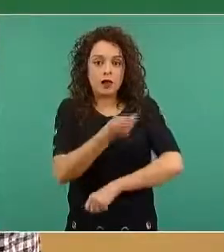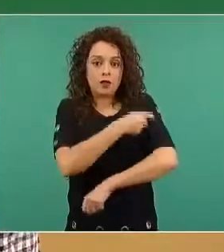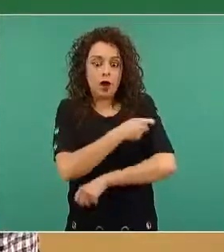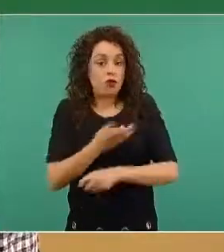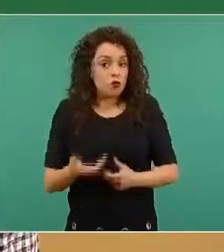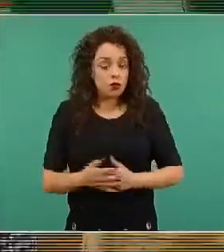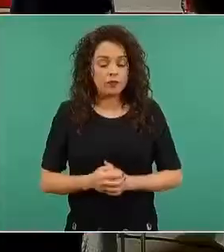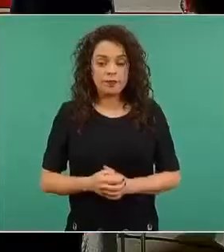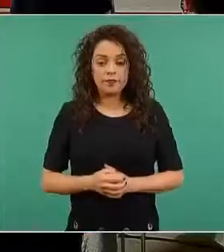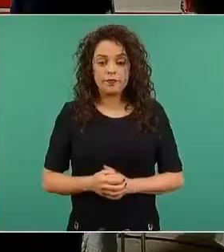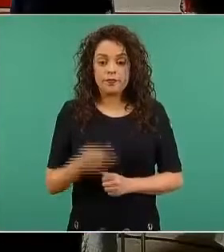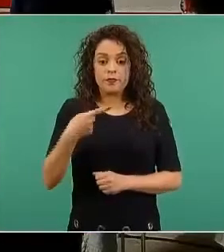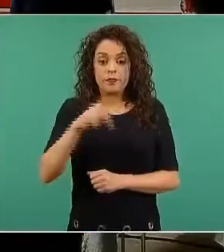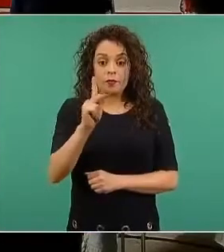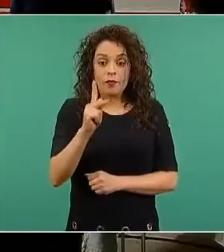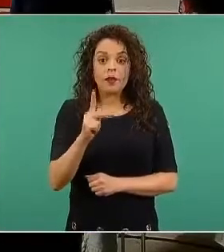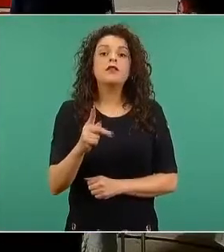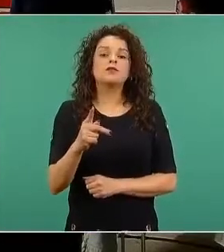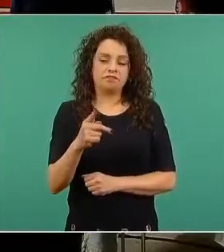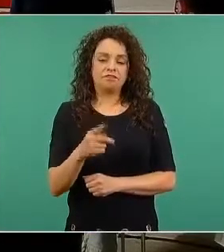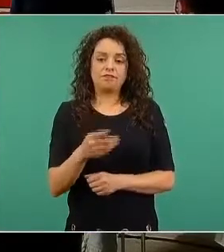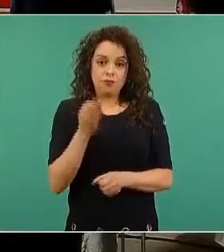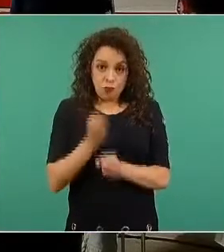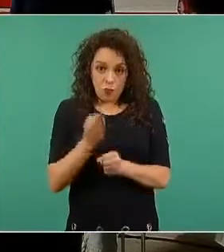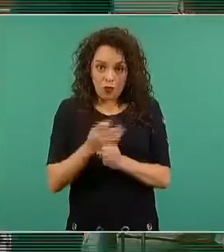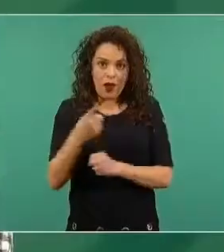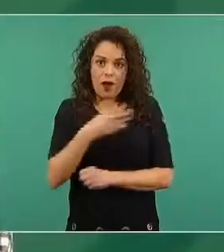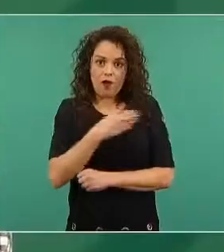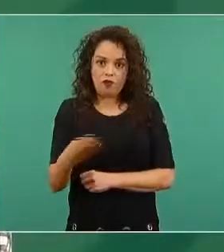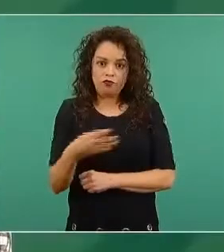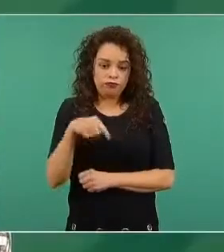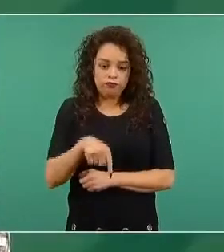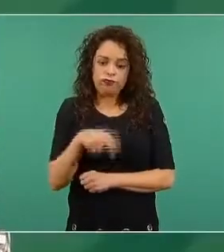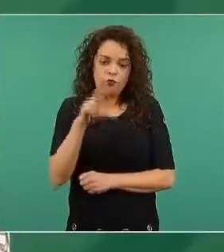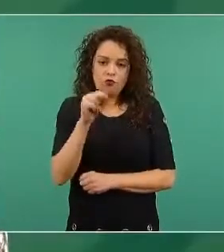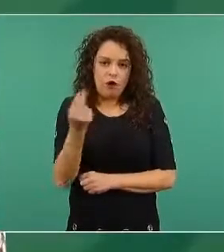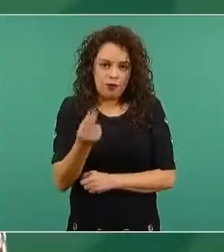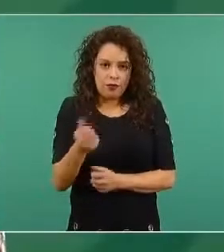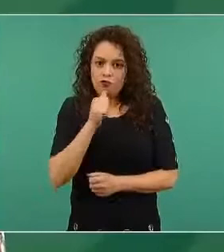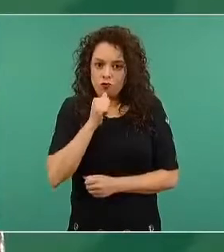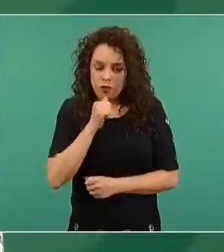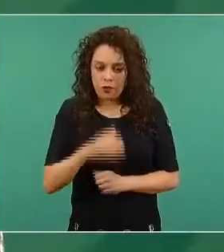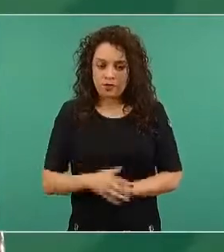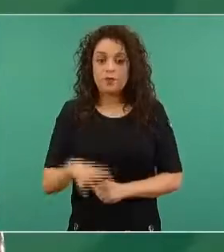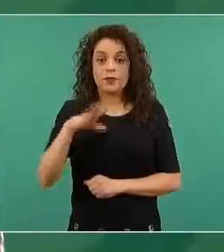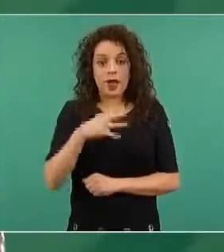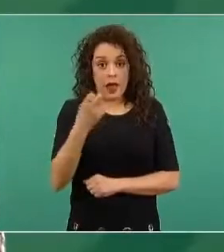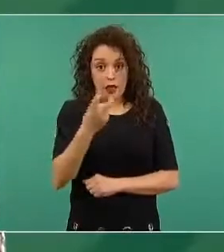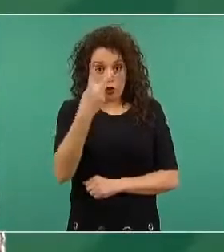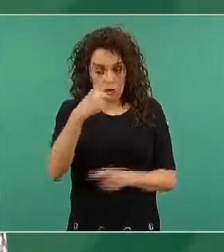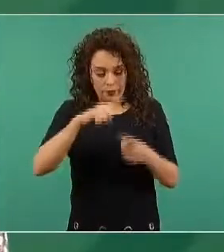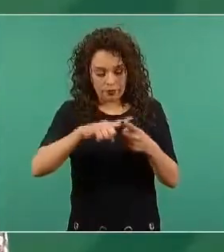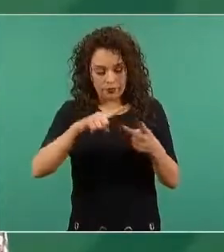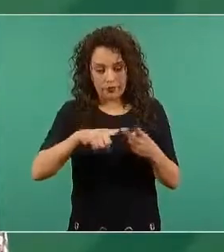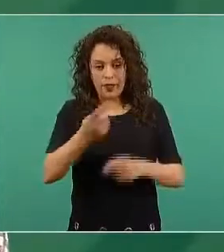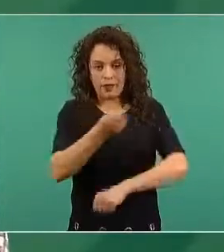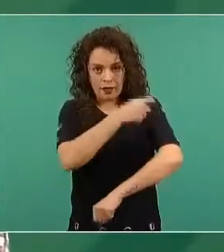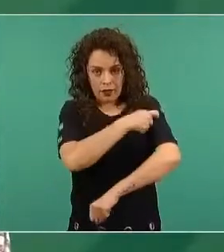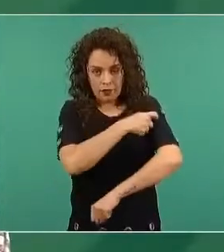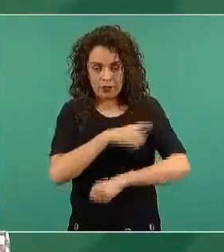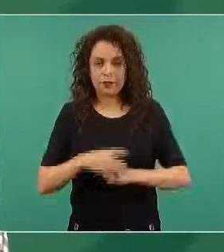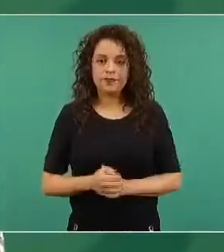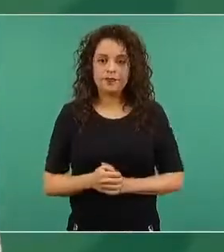que afortunadamente no es el caso hasta el momento. Entonces tenemos esas dos vacunas, en orden de